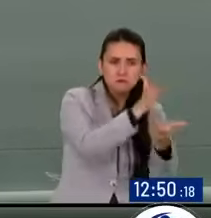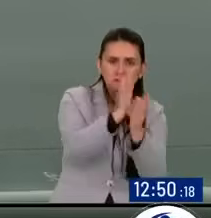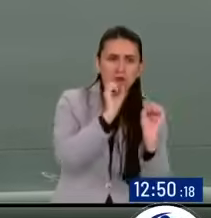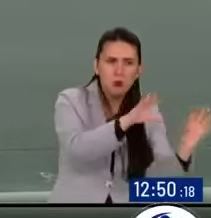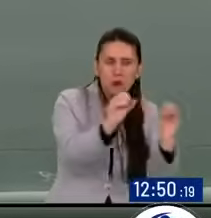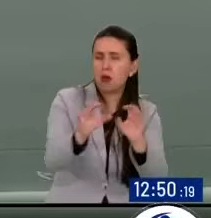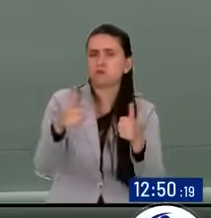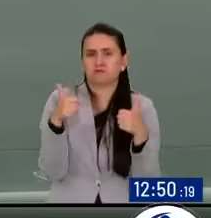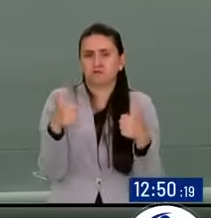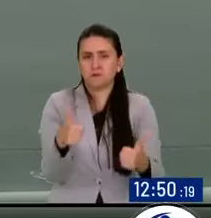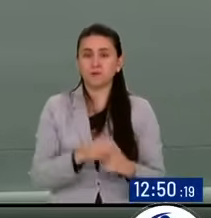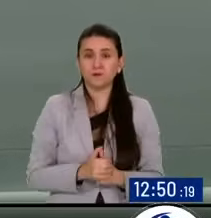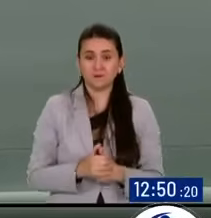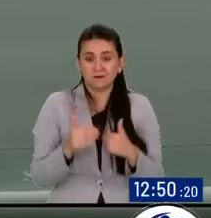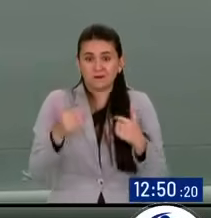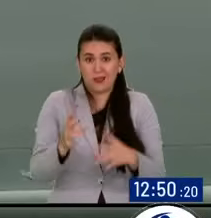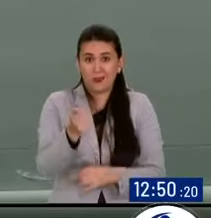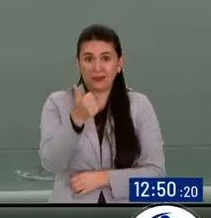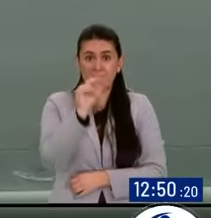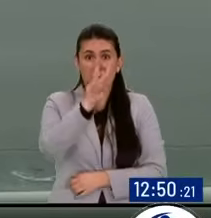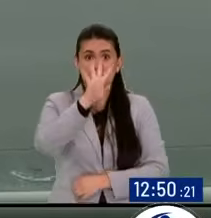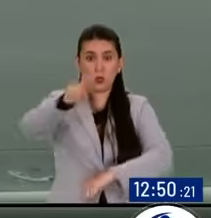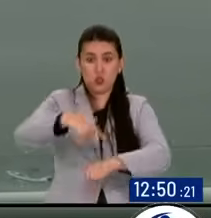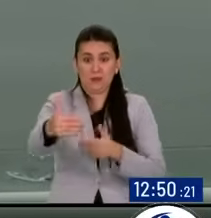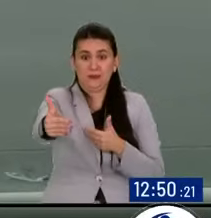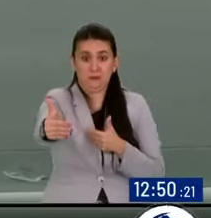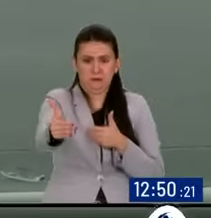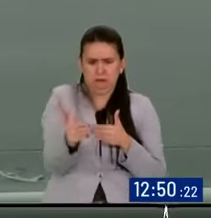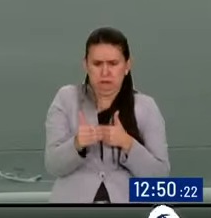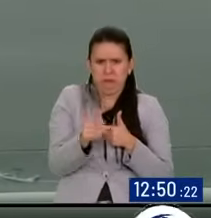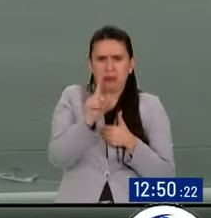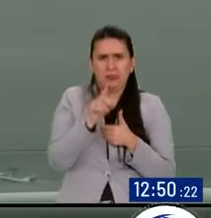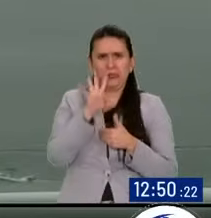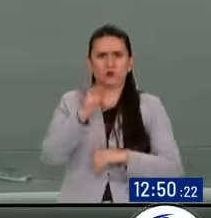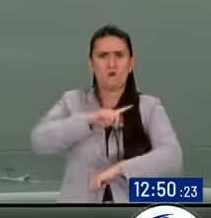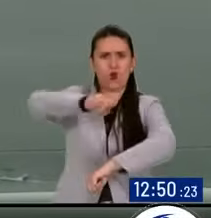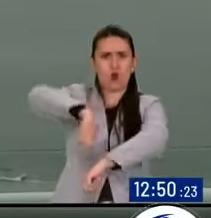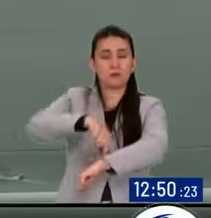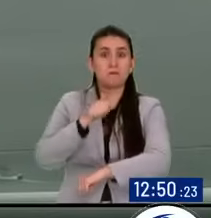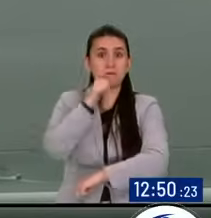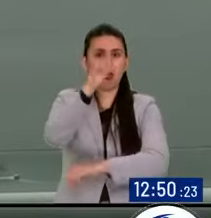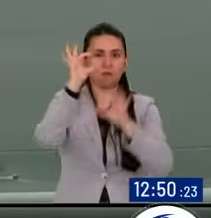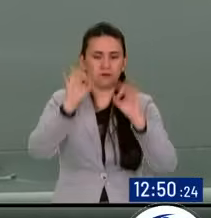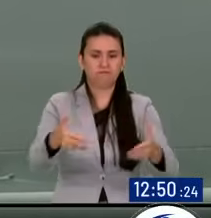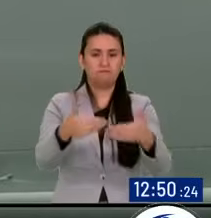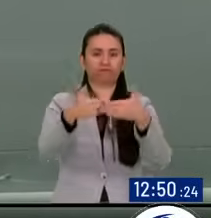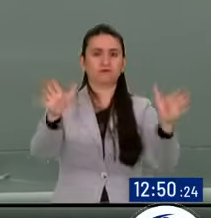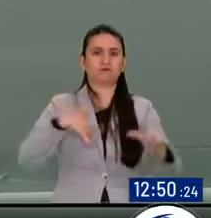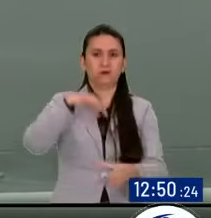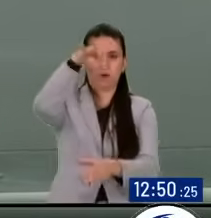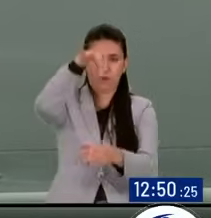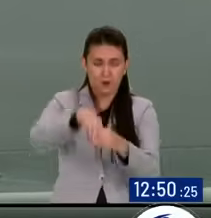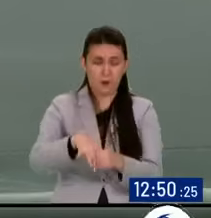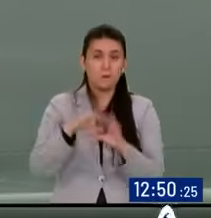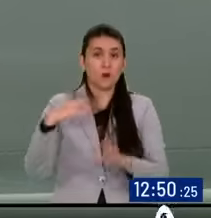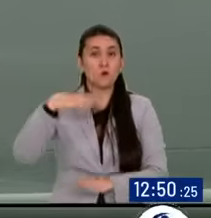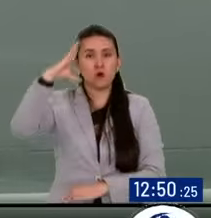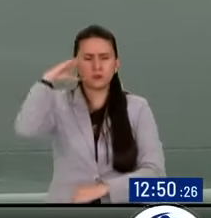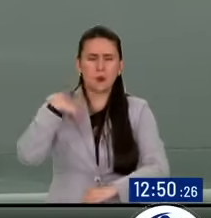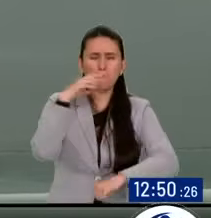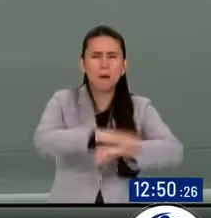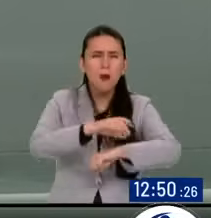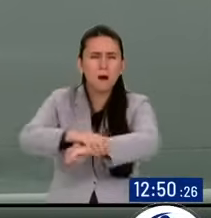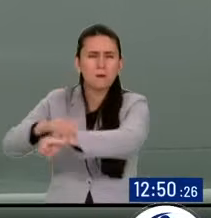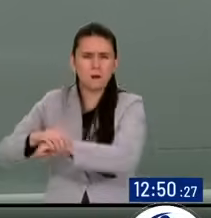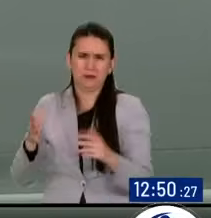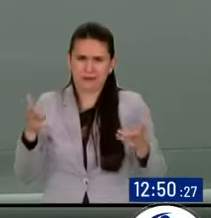a menos de 24 horas de que se lleva a cabo las elecciones regionales la policía ha capturado o ha hecho varias capturas